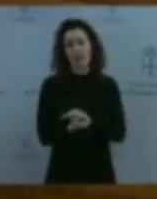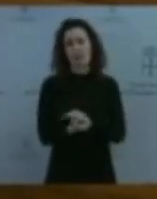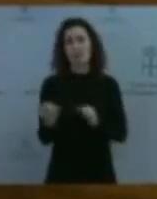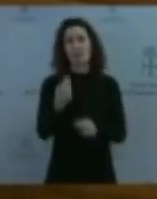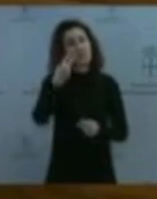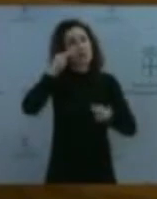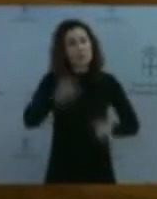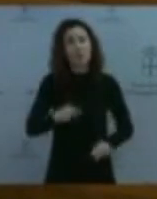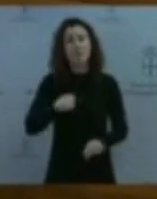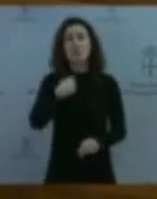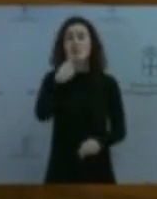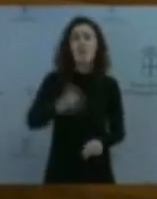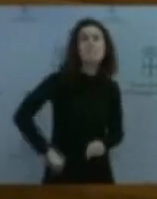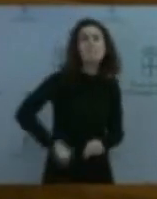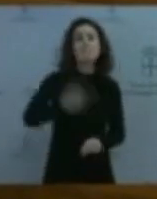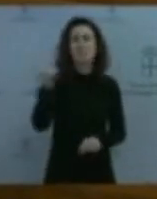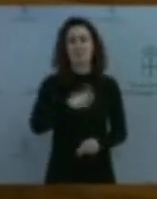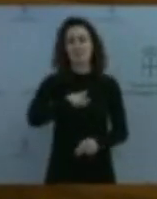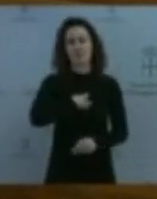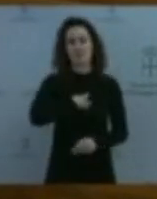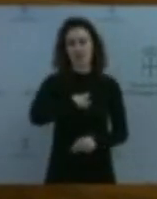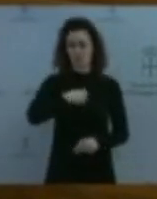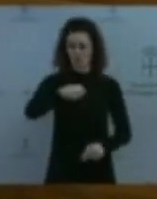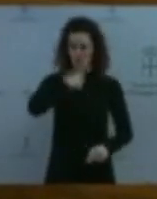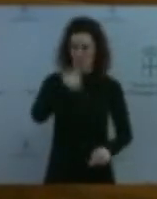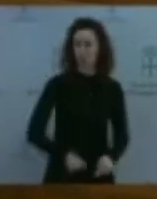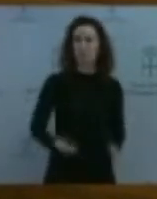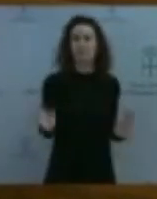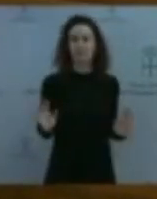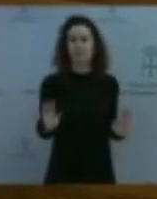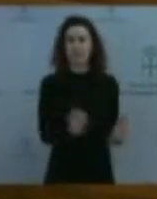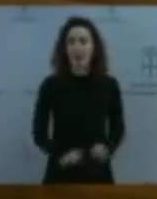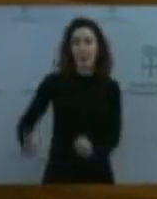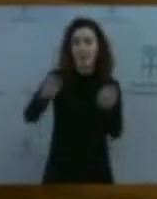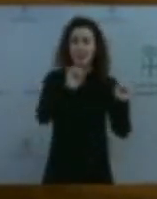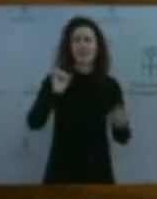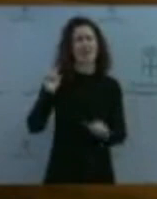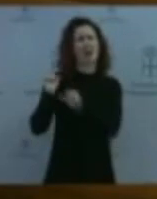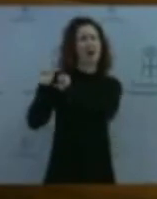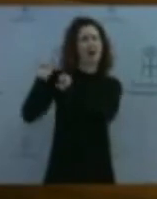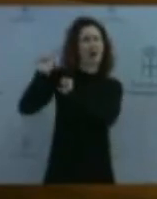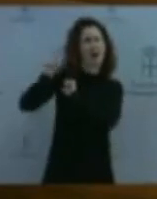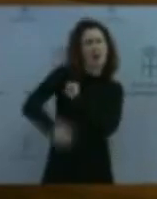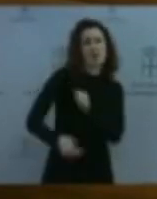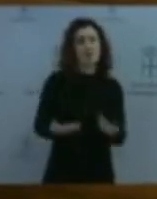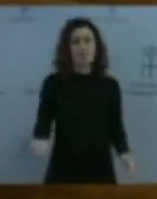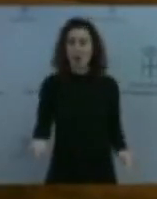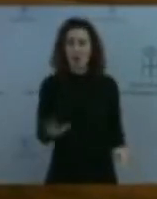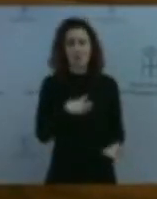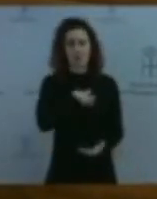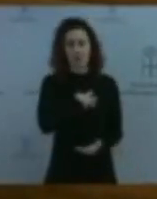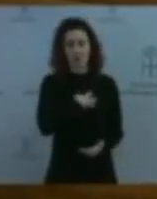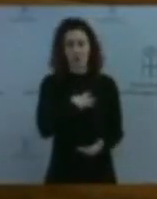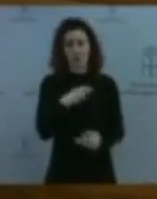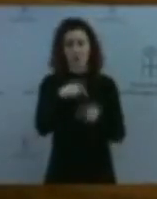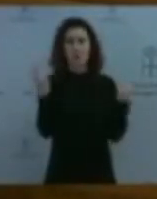público de esta autonomía, que defiende, como he defendido toda mi vida, la función pública. Ahora, si usted lo que se va a cerrar es a la posibilidad